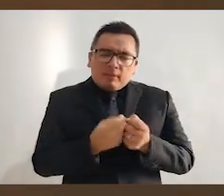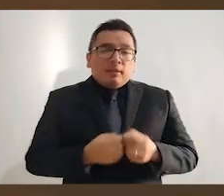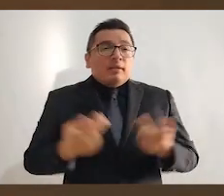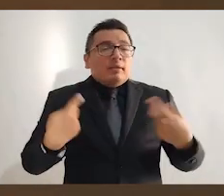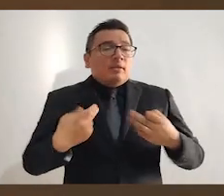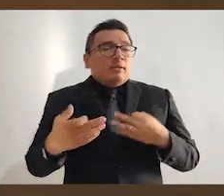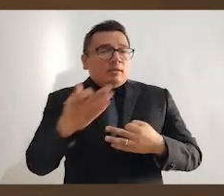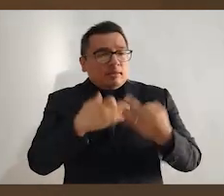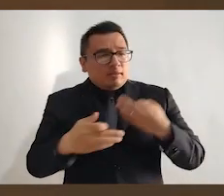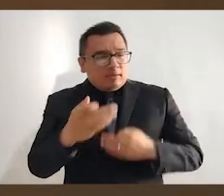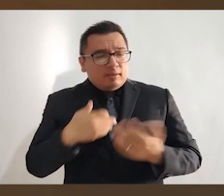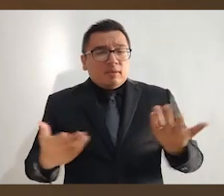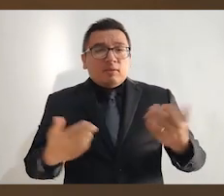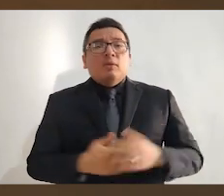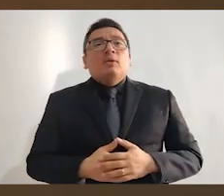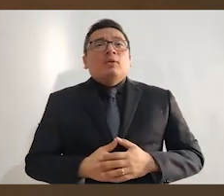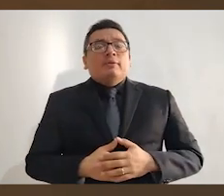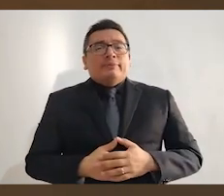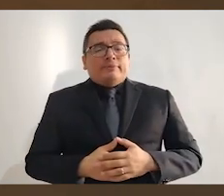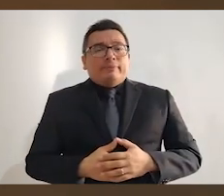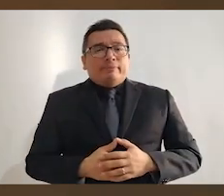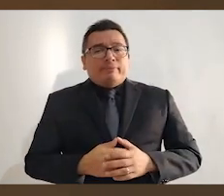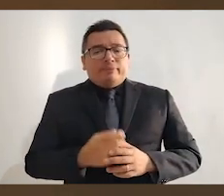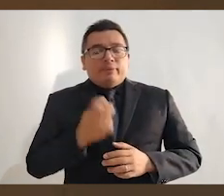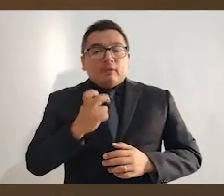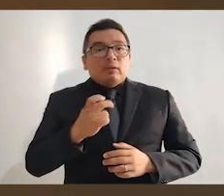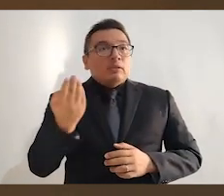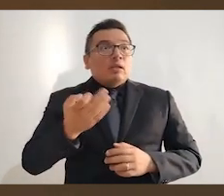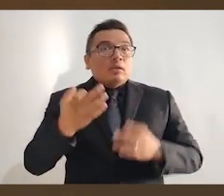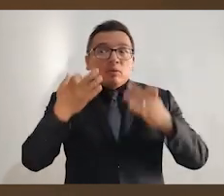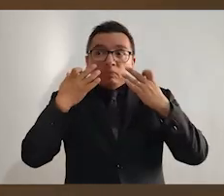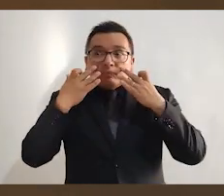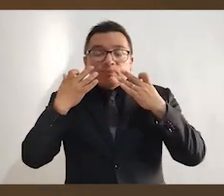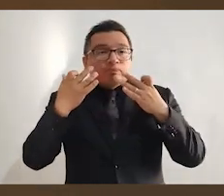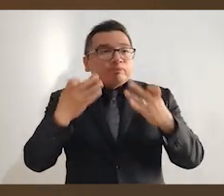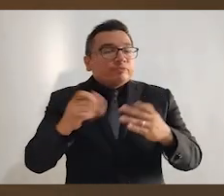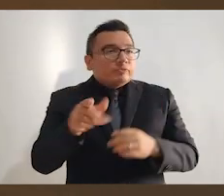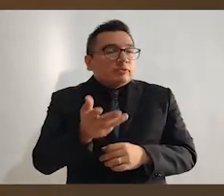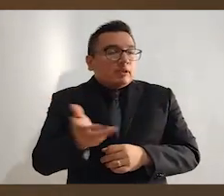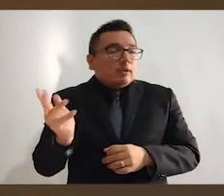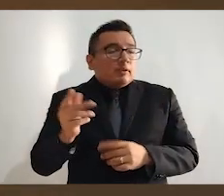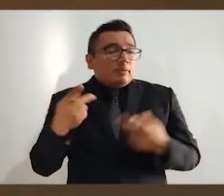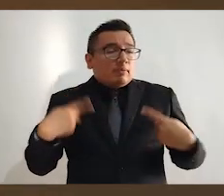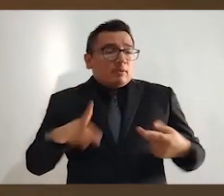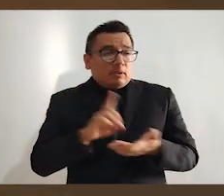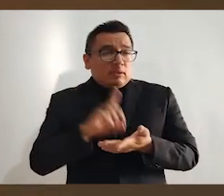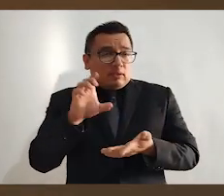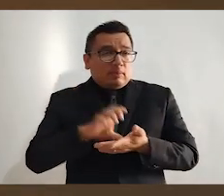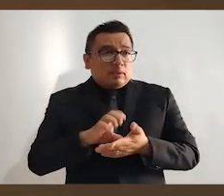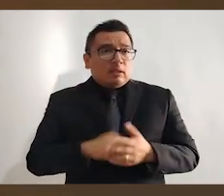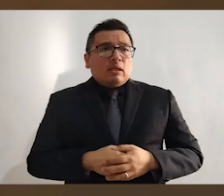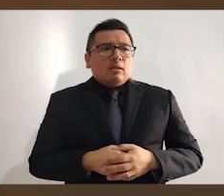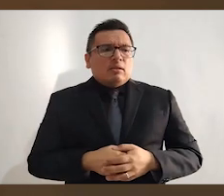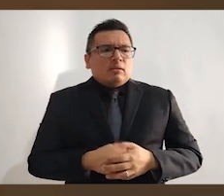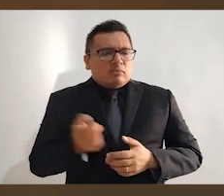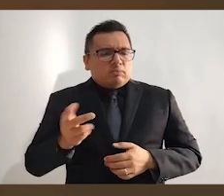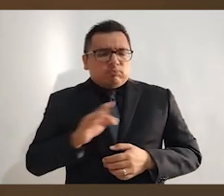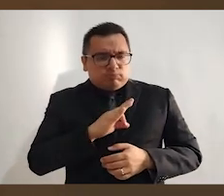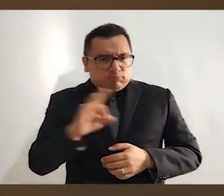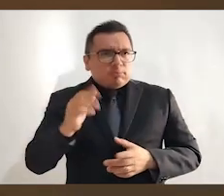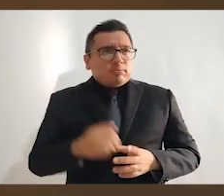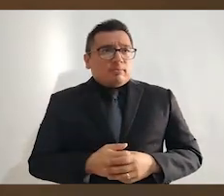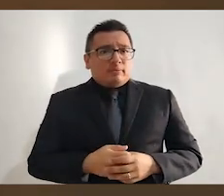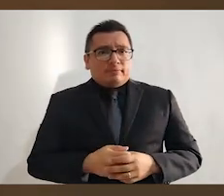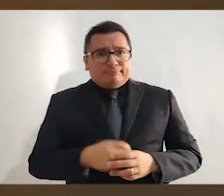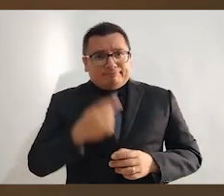las personas, como ya decíamos, que se visibilice el que ellos pueden. Actualmente contamos